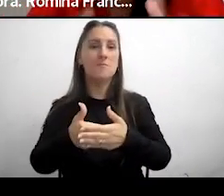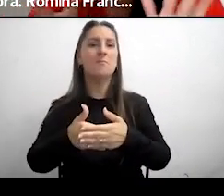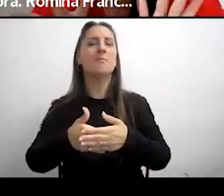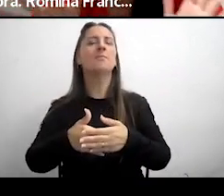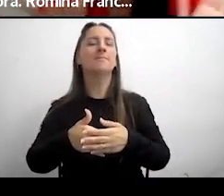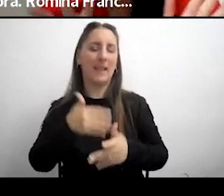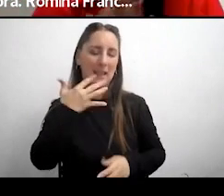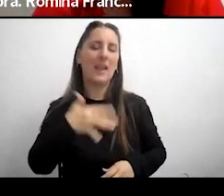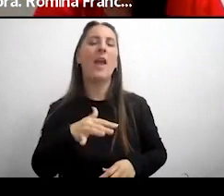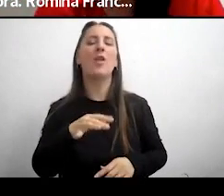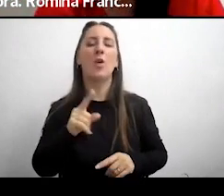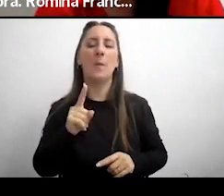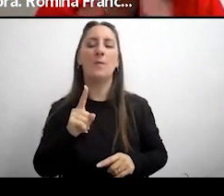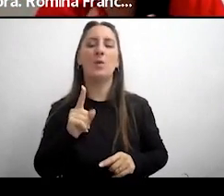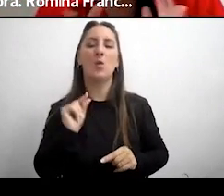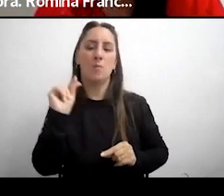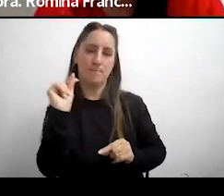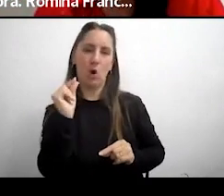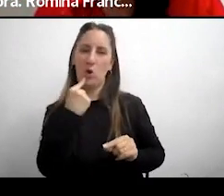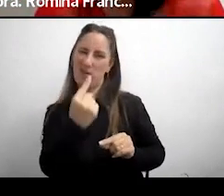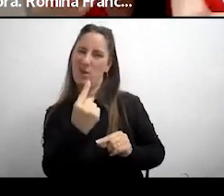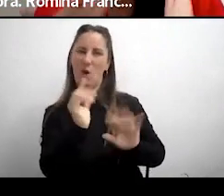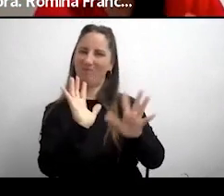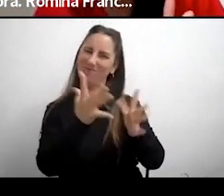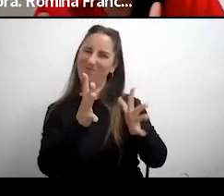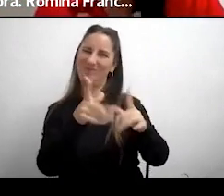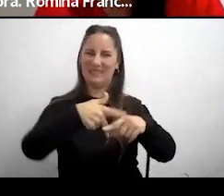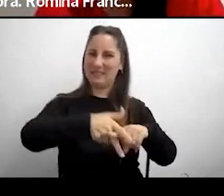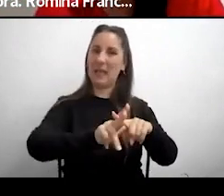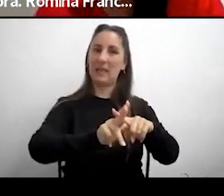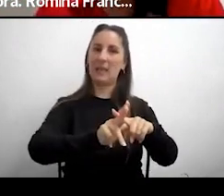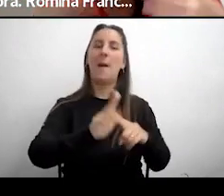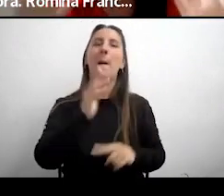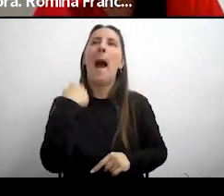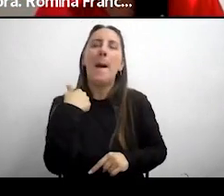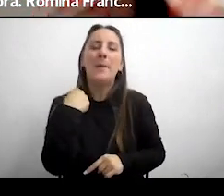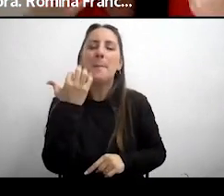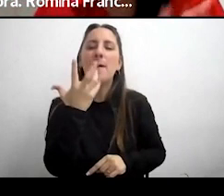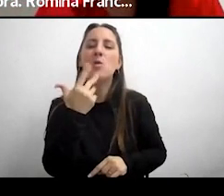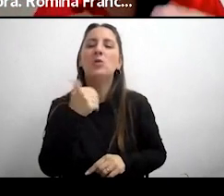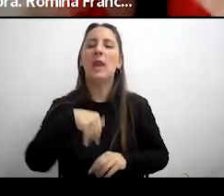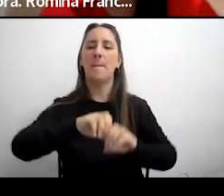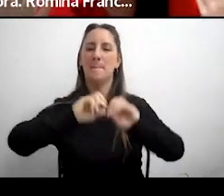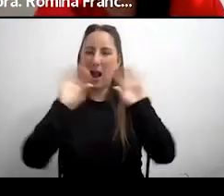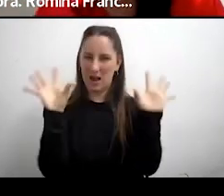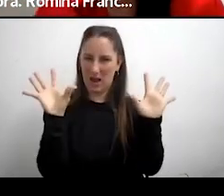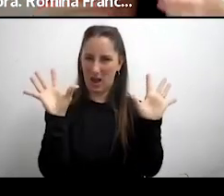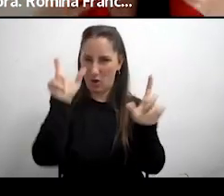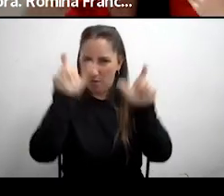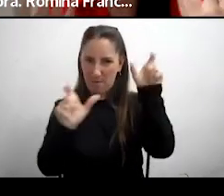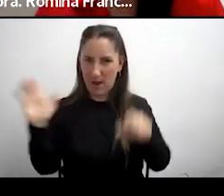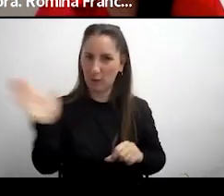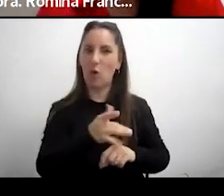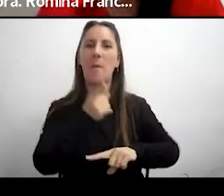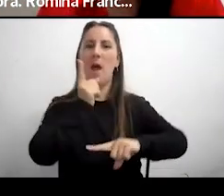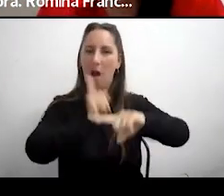si bien ven que soy un poco crítica de la parte, digamos, técnica, porque me gustaría, digamos, que sea más claro para todos, para que se liquiden bien,